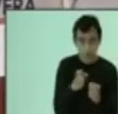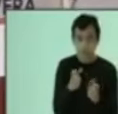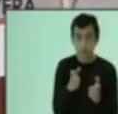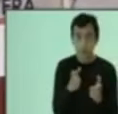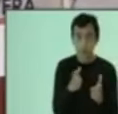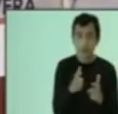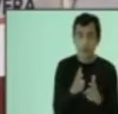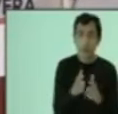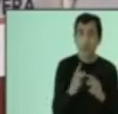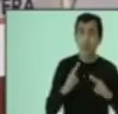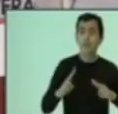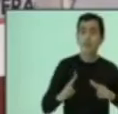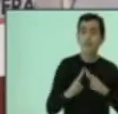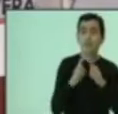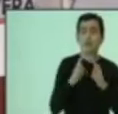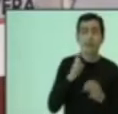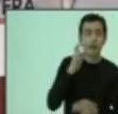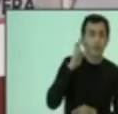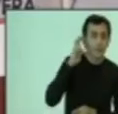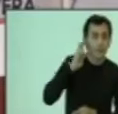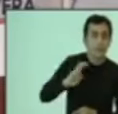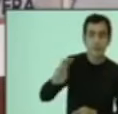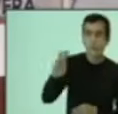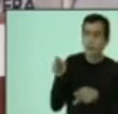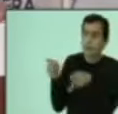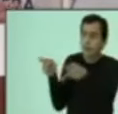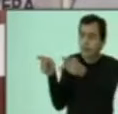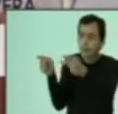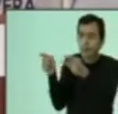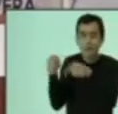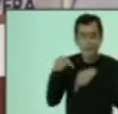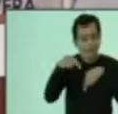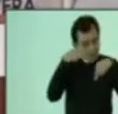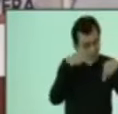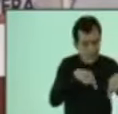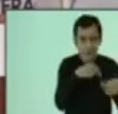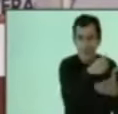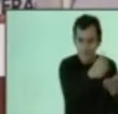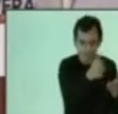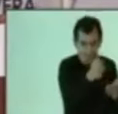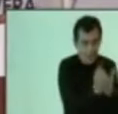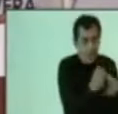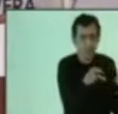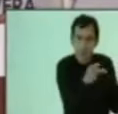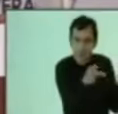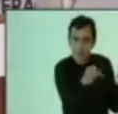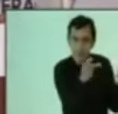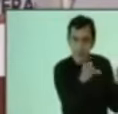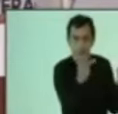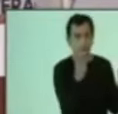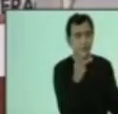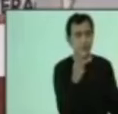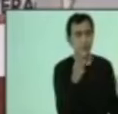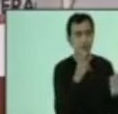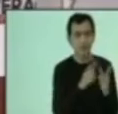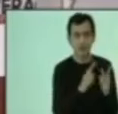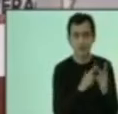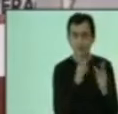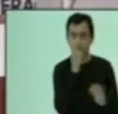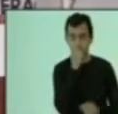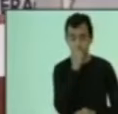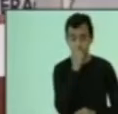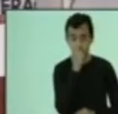tengan que irse a Poza Rica a vender sus productos, sino que se queden dentro de la ciudad. De igual forma, queremos promover el acceso